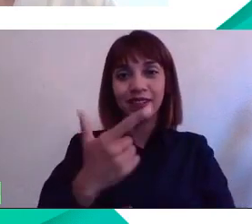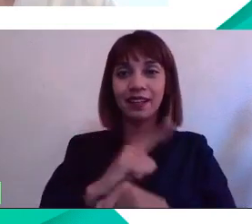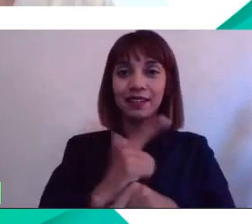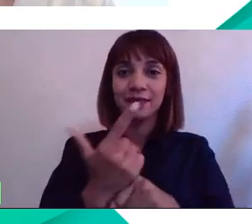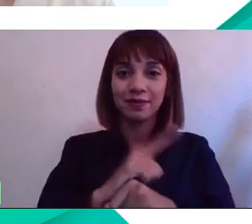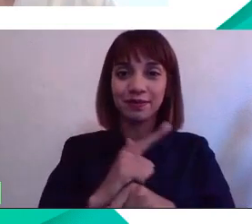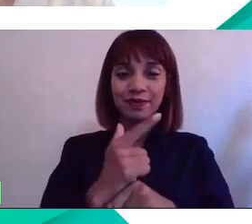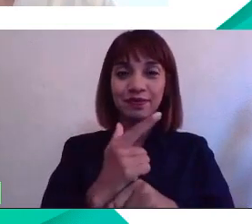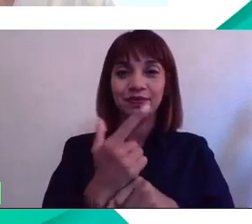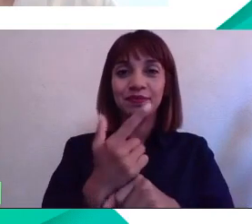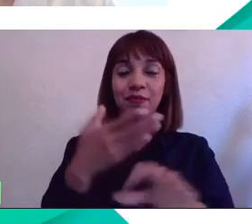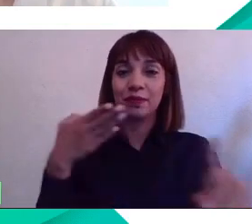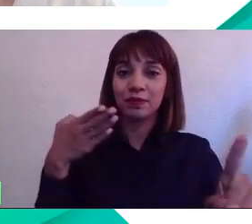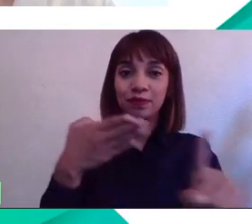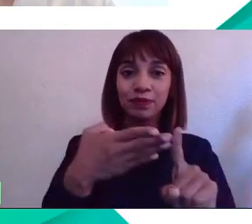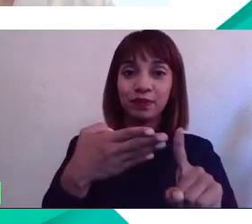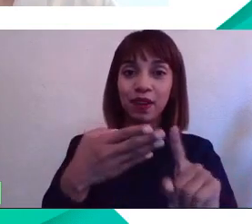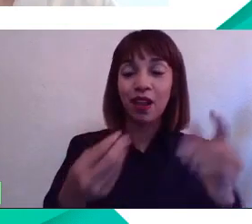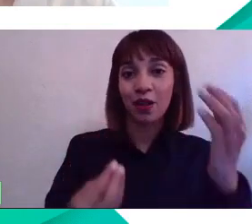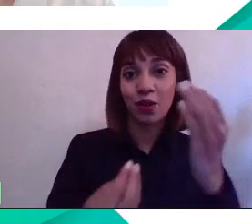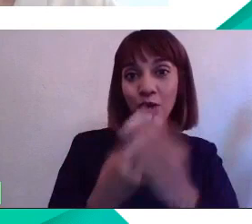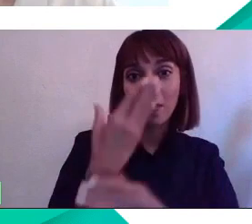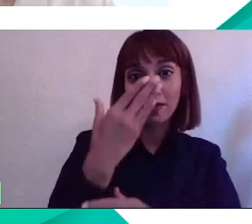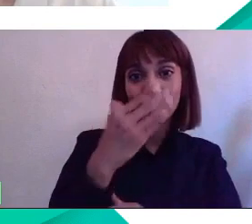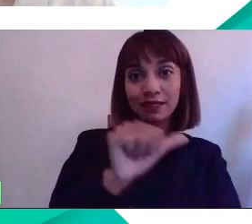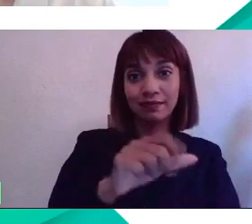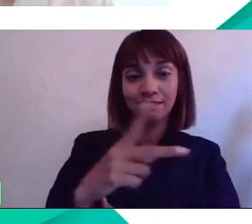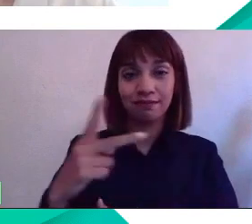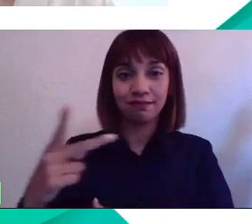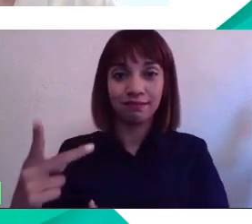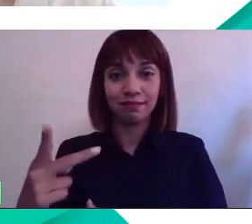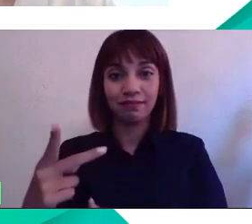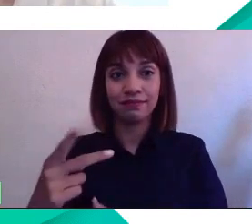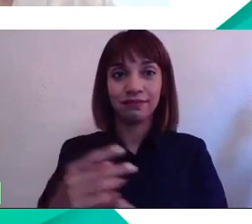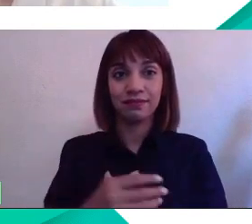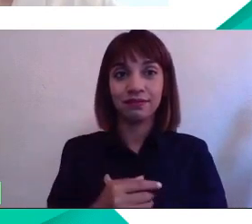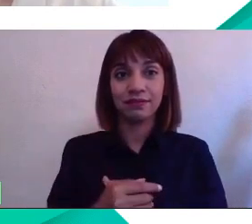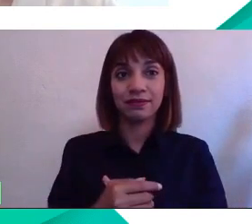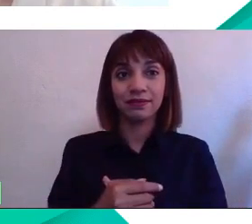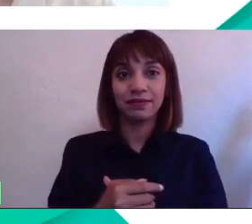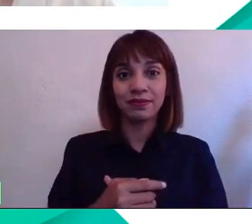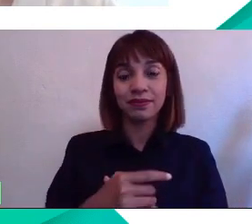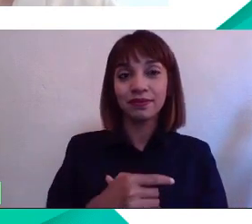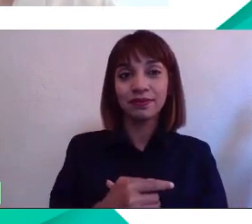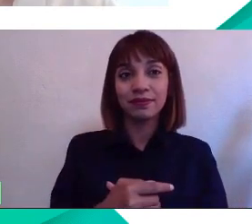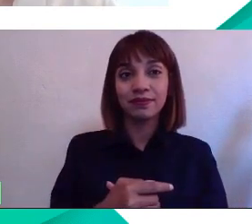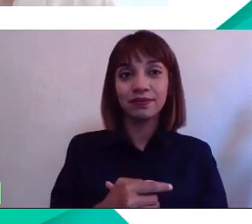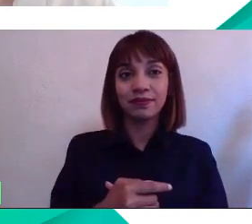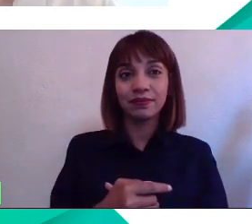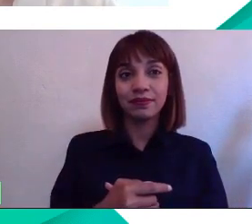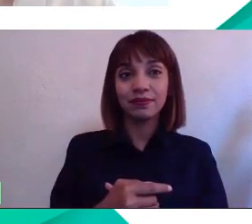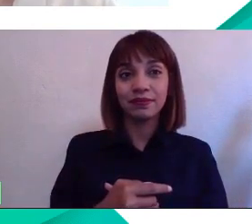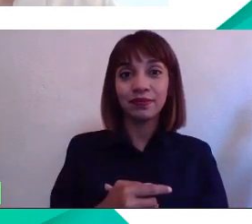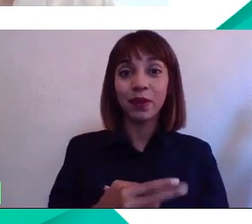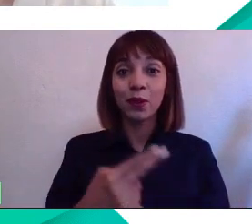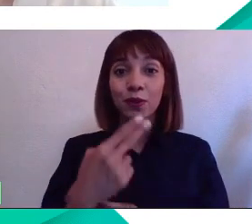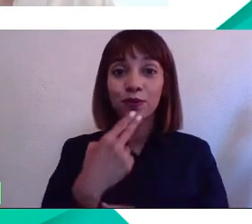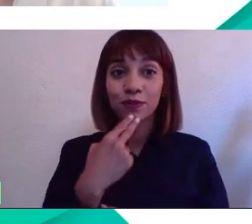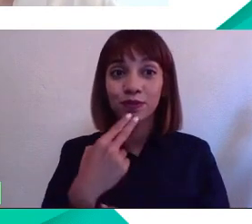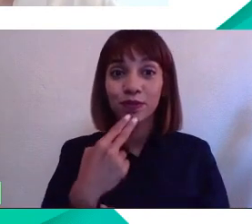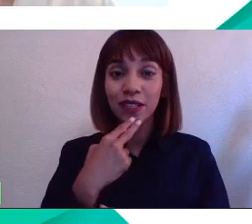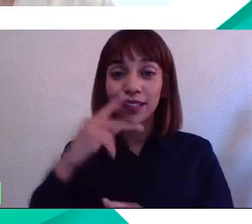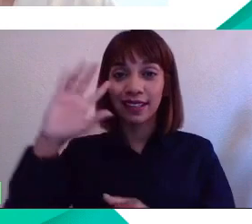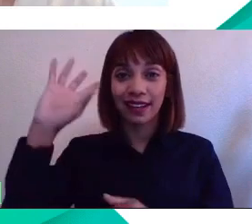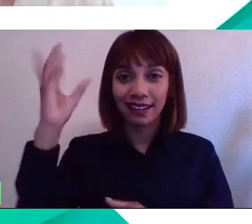especialización en innovación social. Es la responsable de idealist.org para Iberoamérica, que usa la tecnología